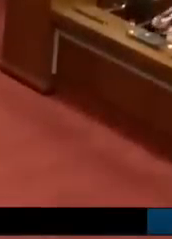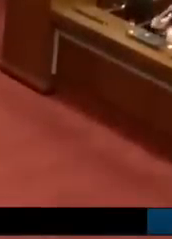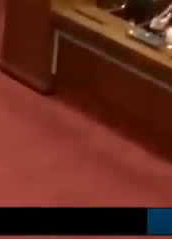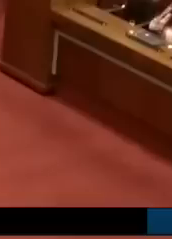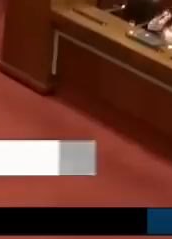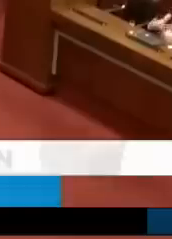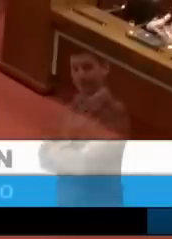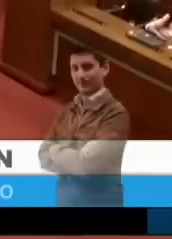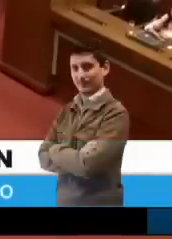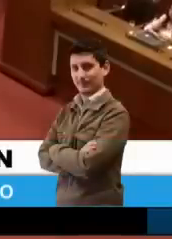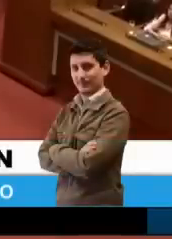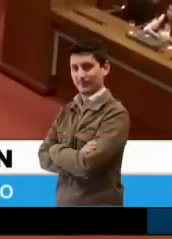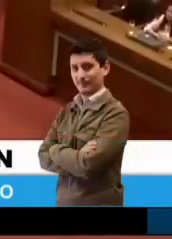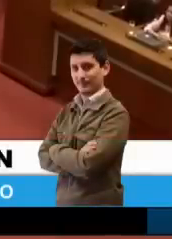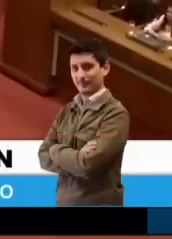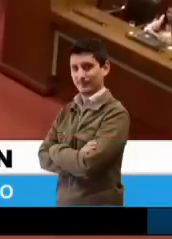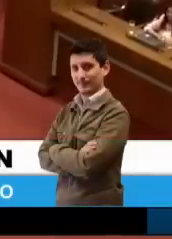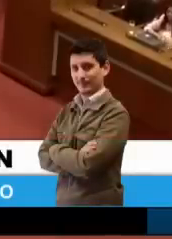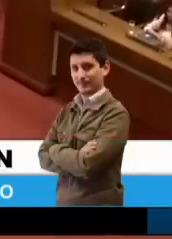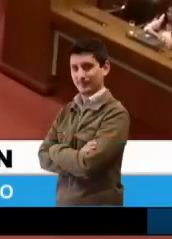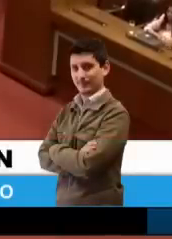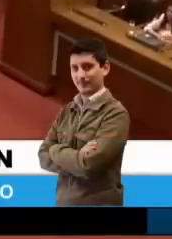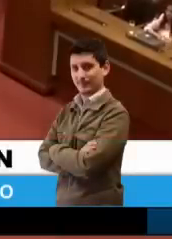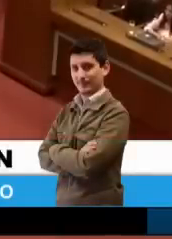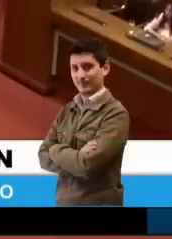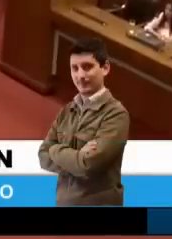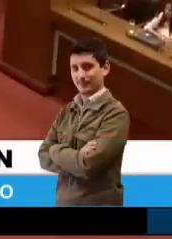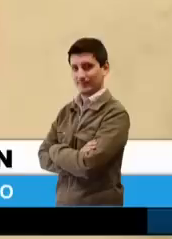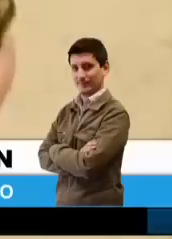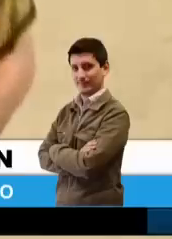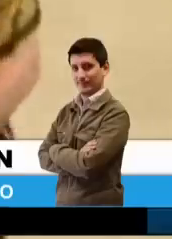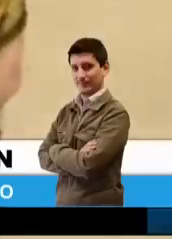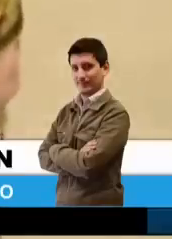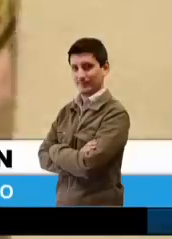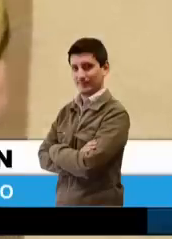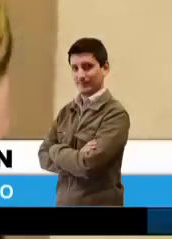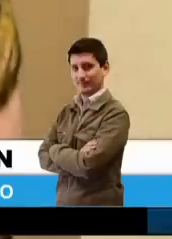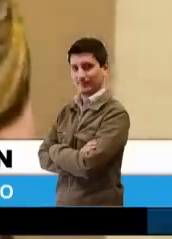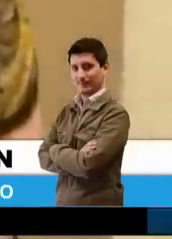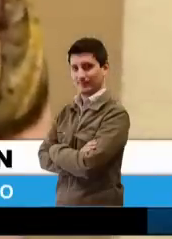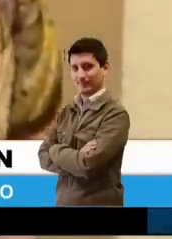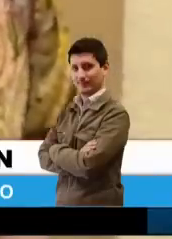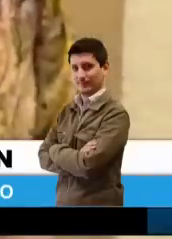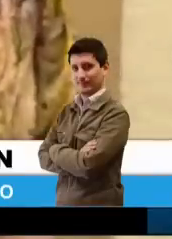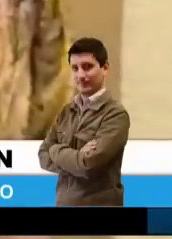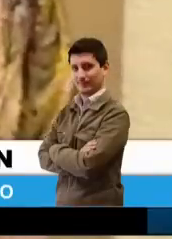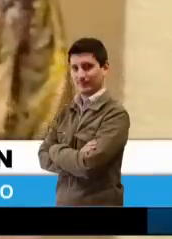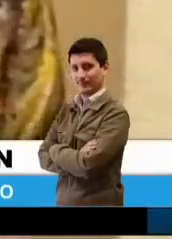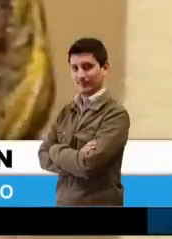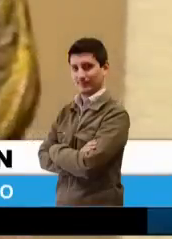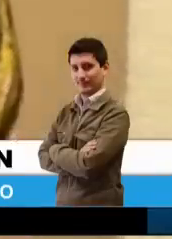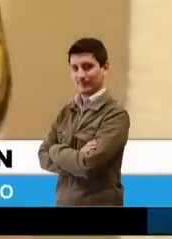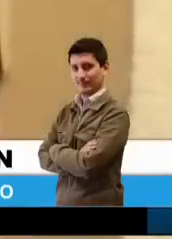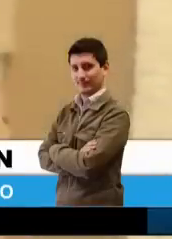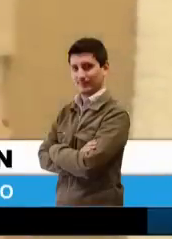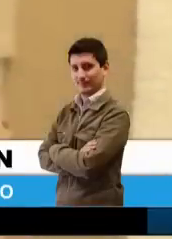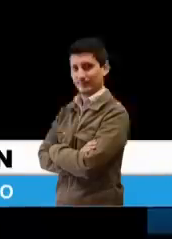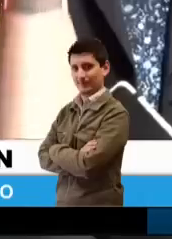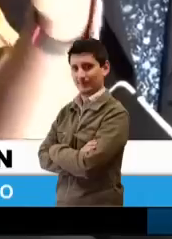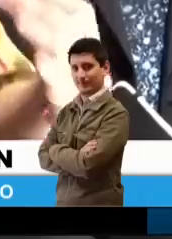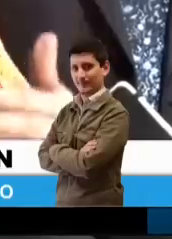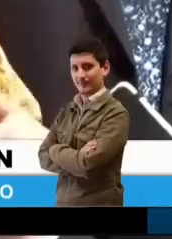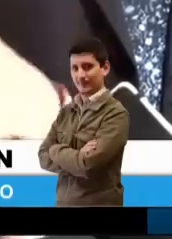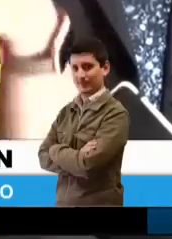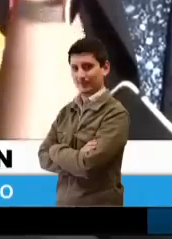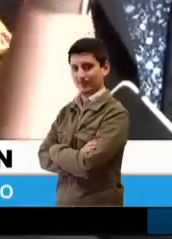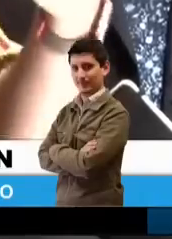de Twitter que están evaluando los caminos legislativos. Esto en referencia a lo que ustedes decían, a la facultad de insistir en el Senado con el apoyo de 2/3 de la Cámara Alta.